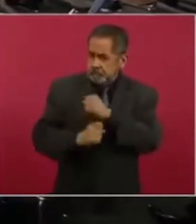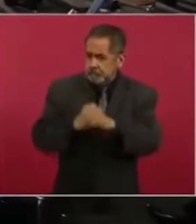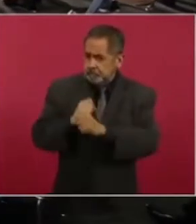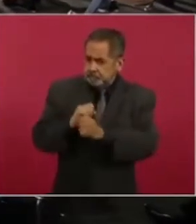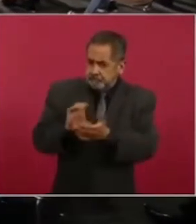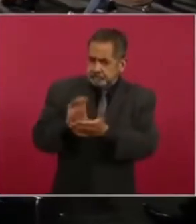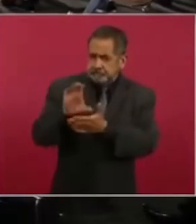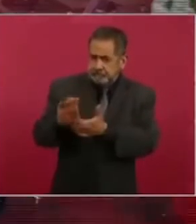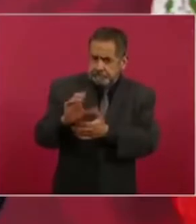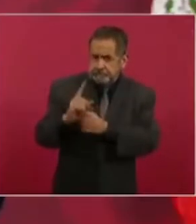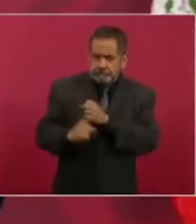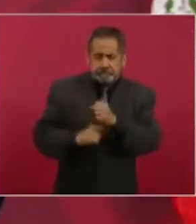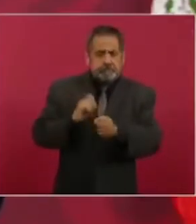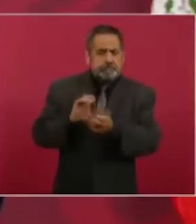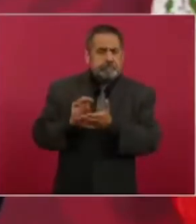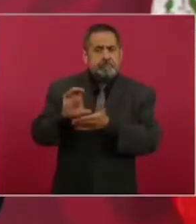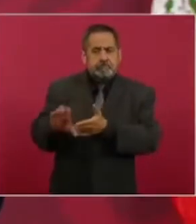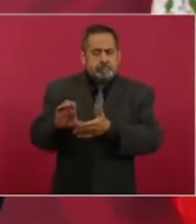Esto